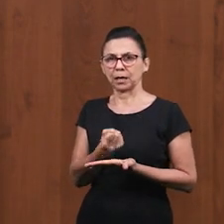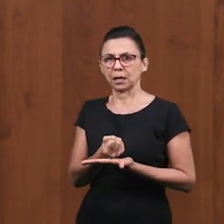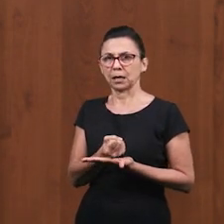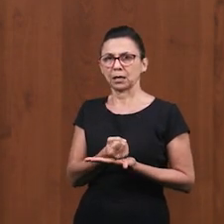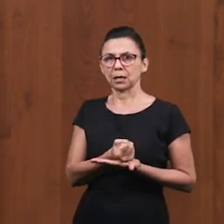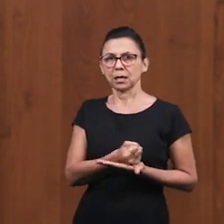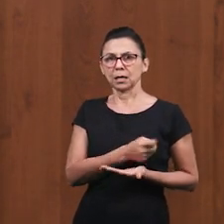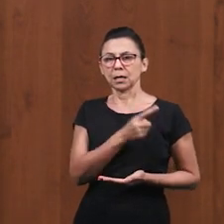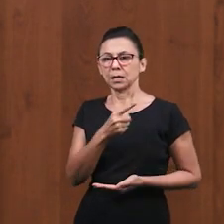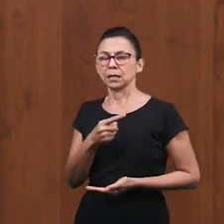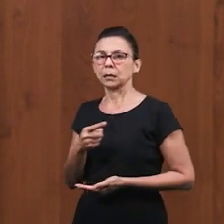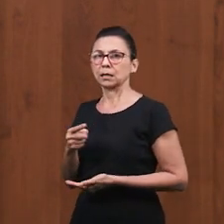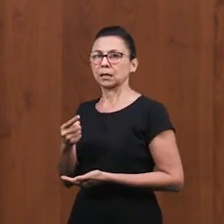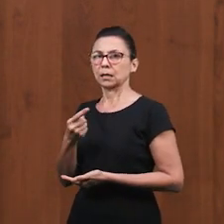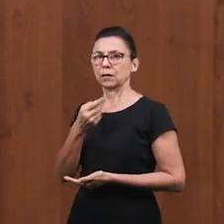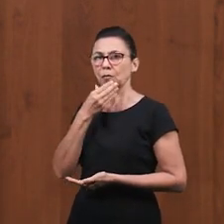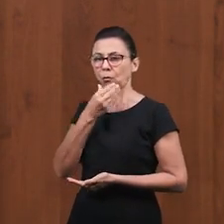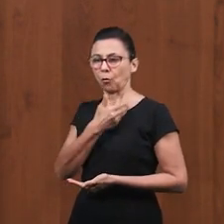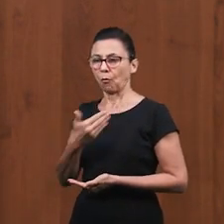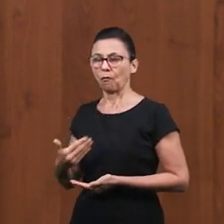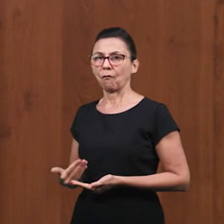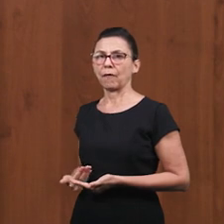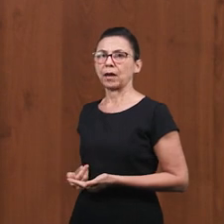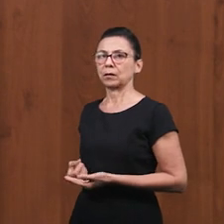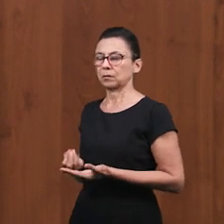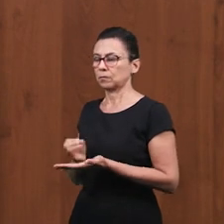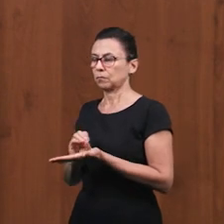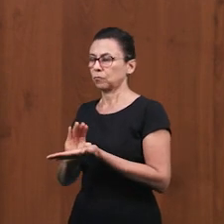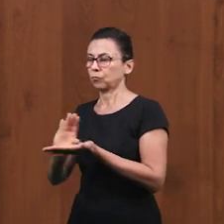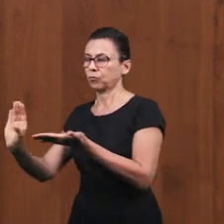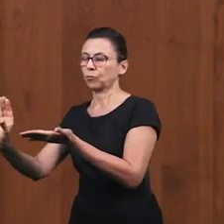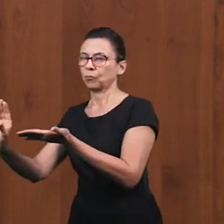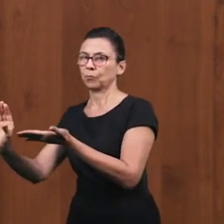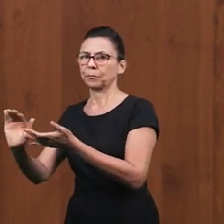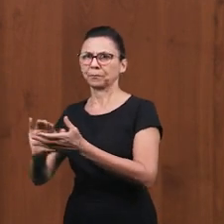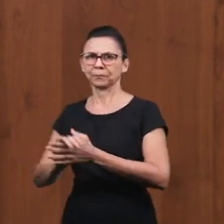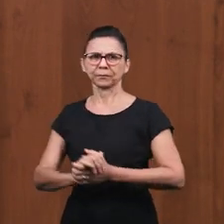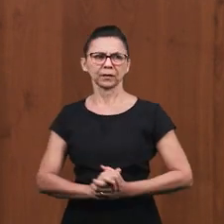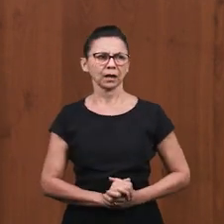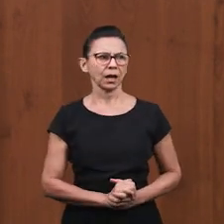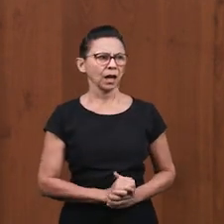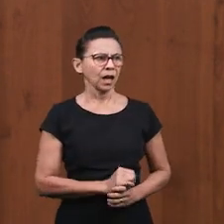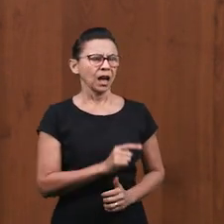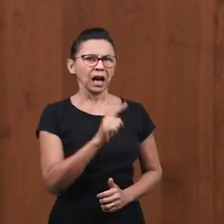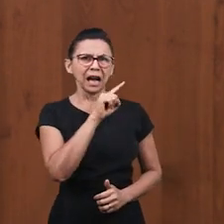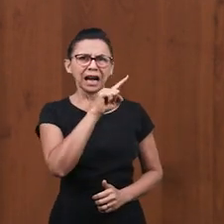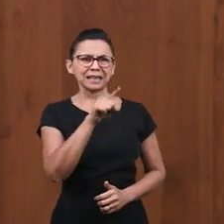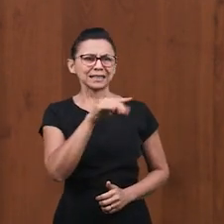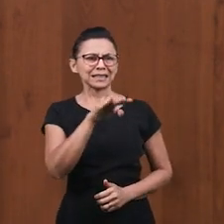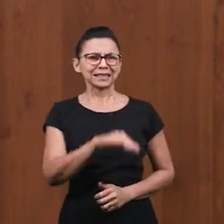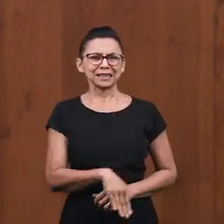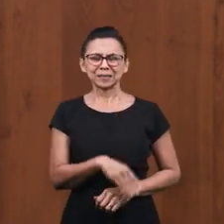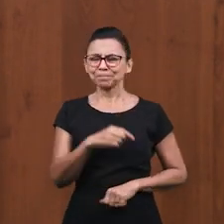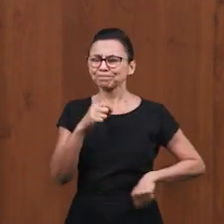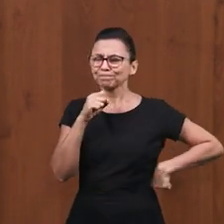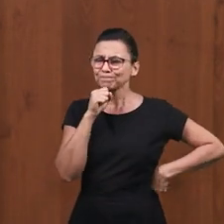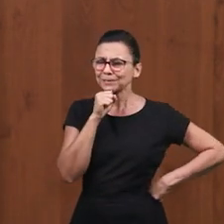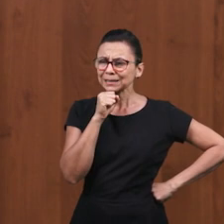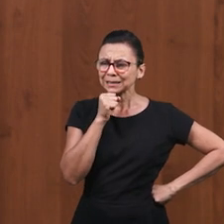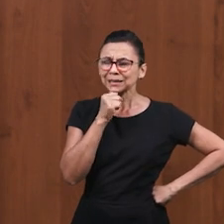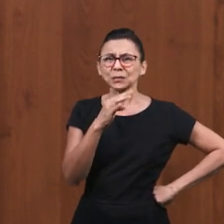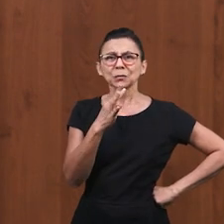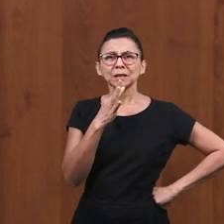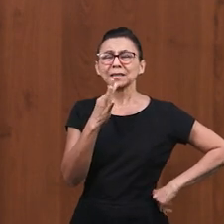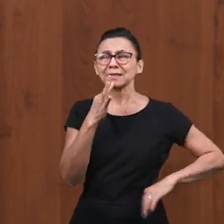que Jesús estaba en la ciudad, él quiso conocerlo, saber quién era Jesús. Pero Zaqueo,